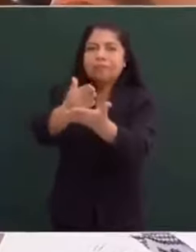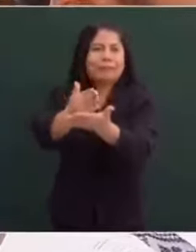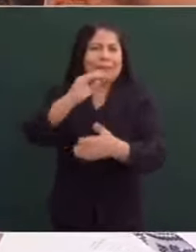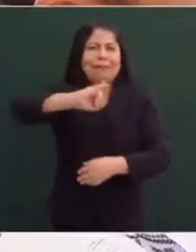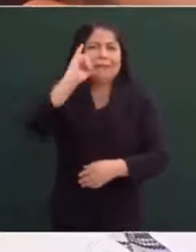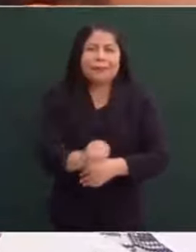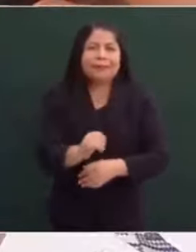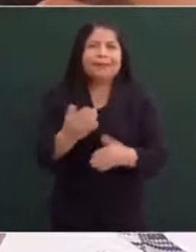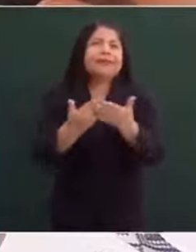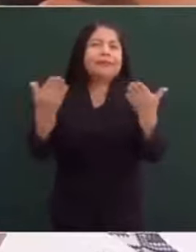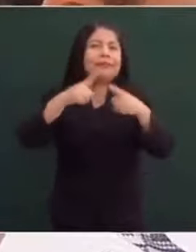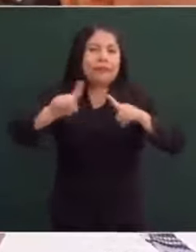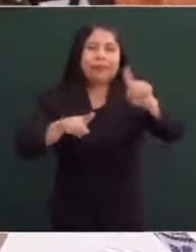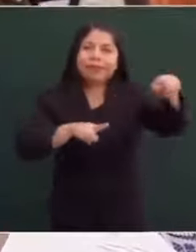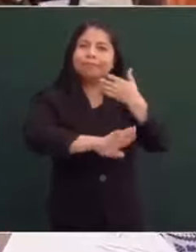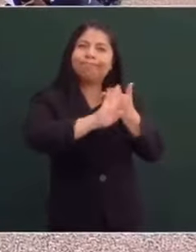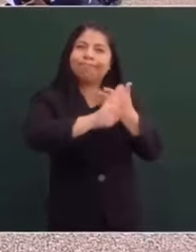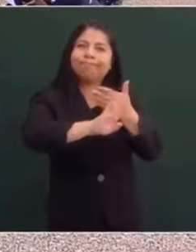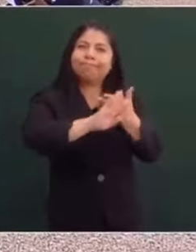Contajamar. Pero por otras razones,